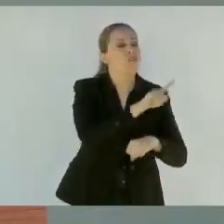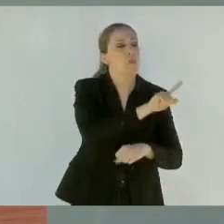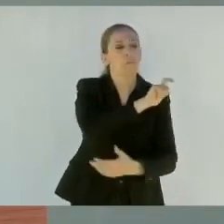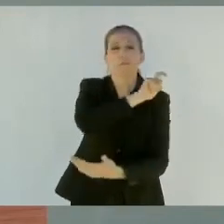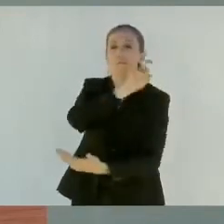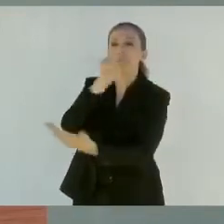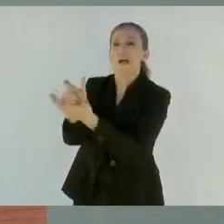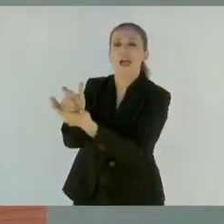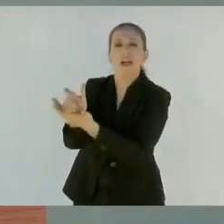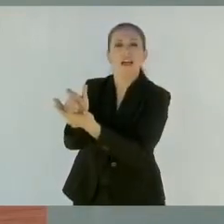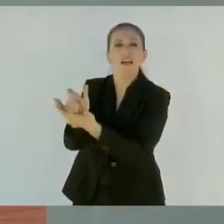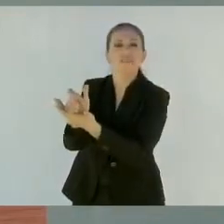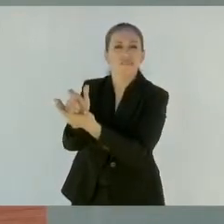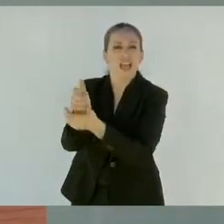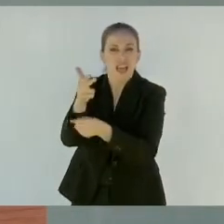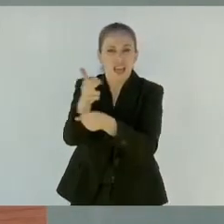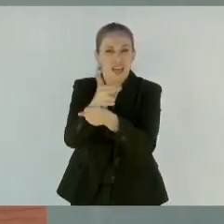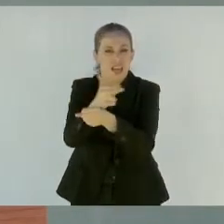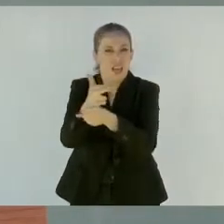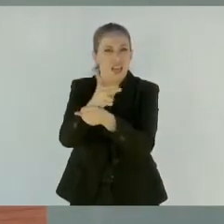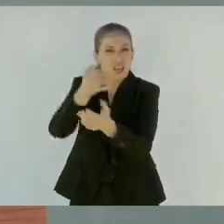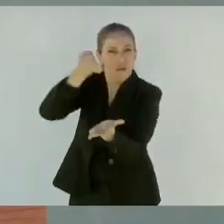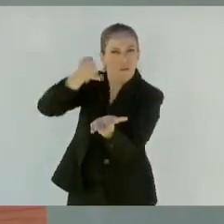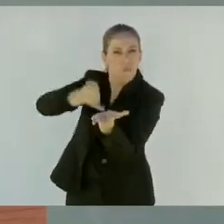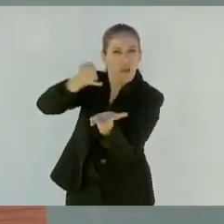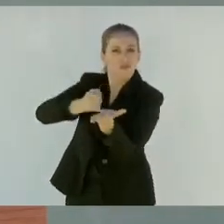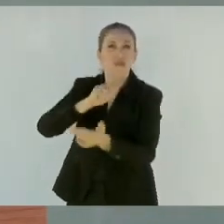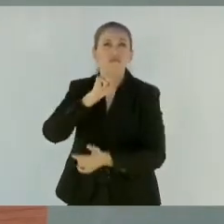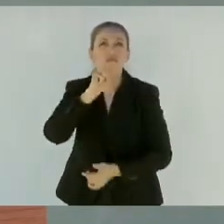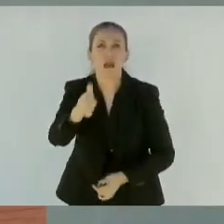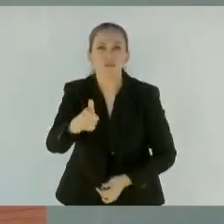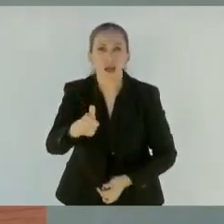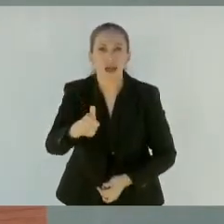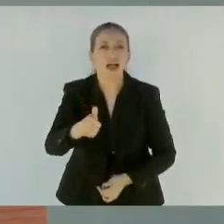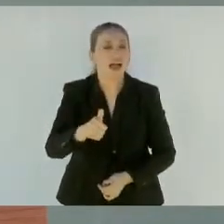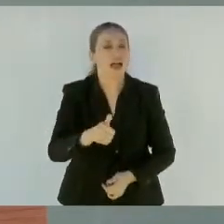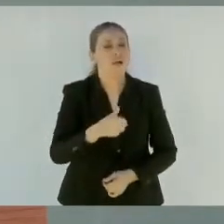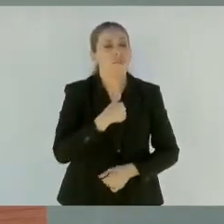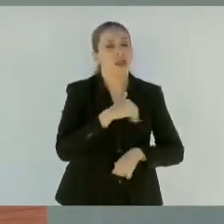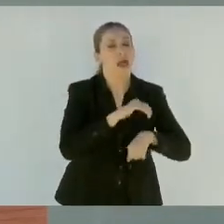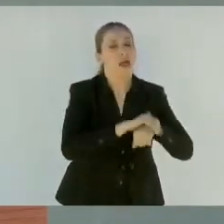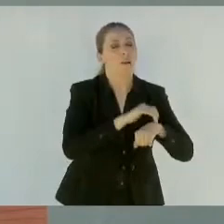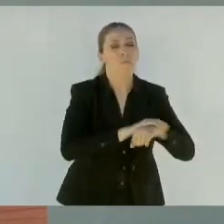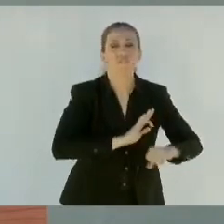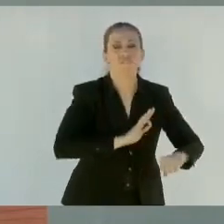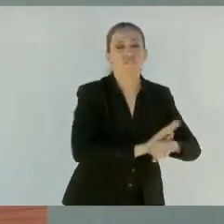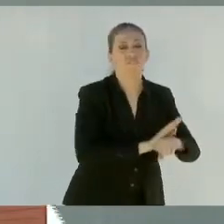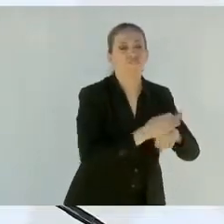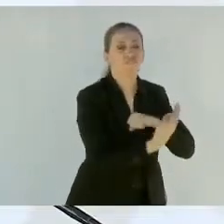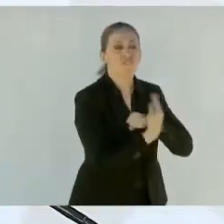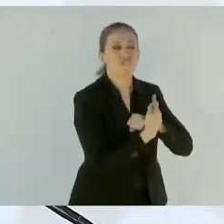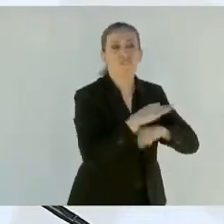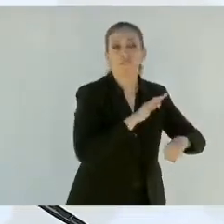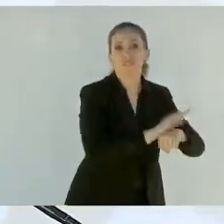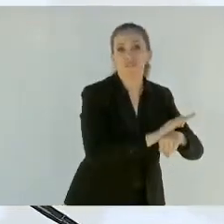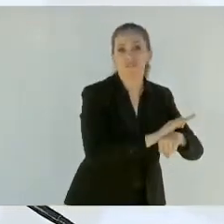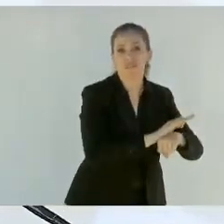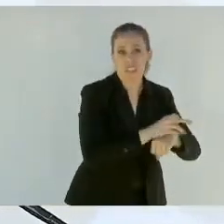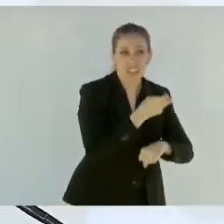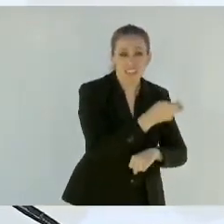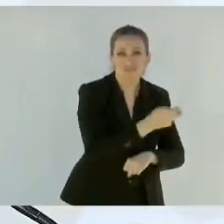Pagaba impuesto el pueblo raso, los campesinos, los obreros,